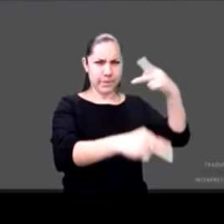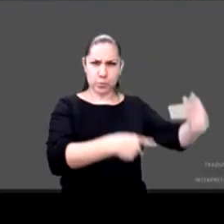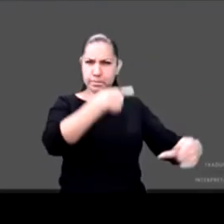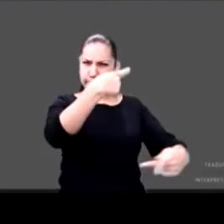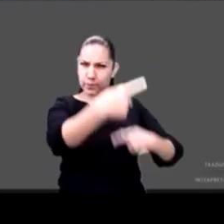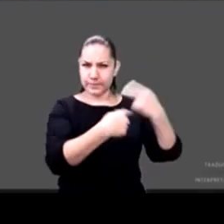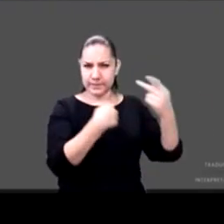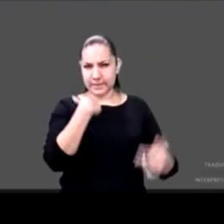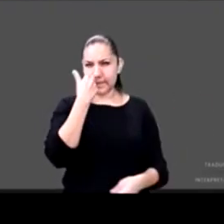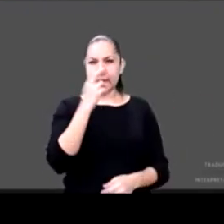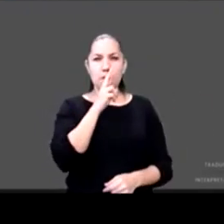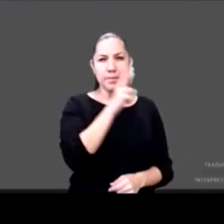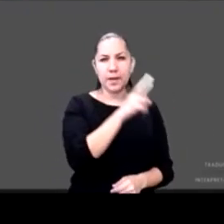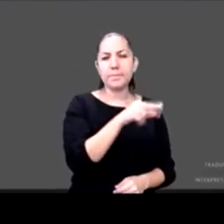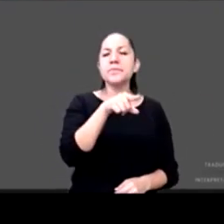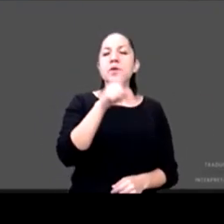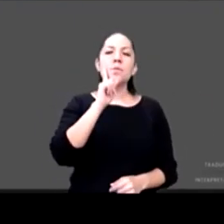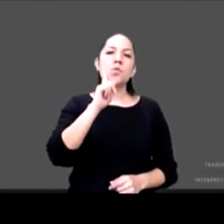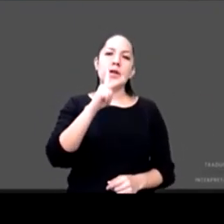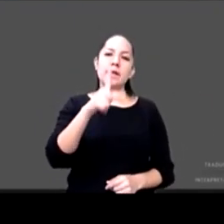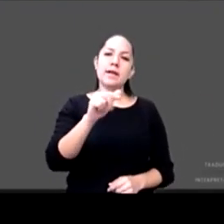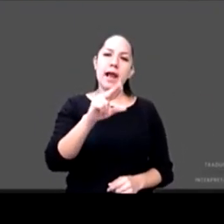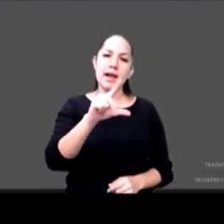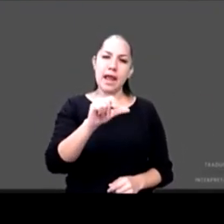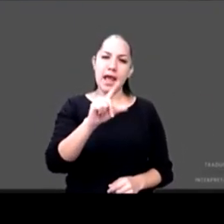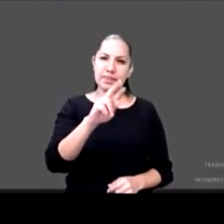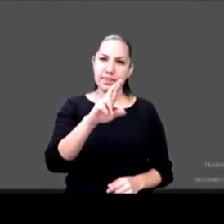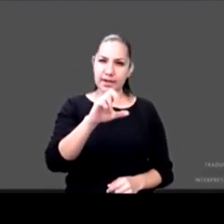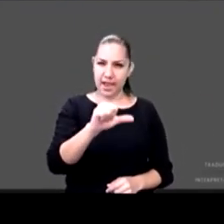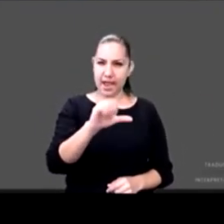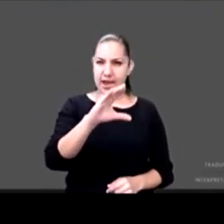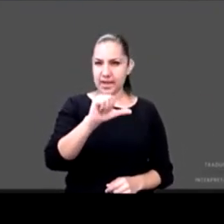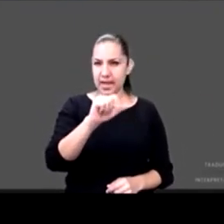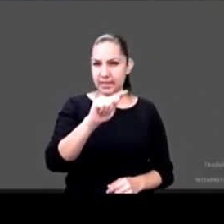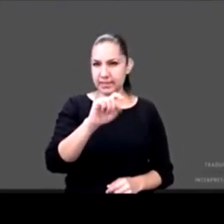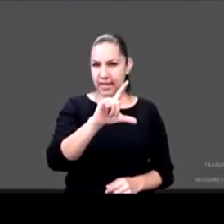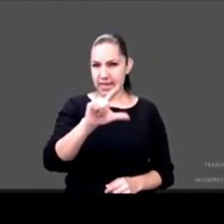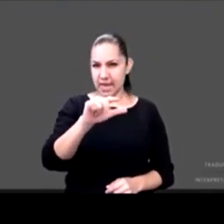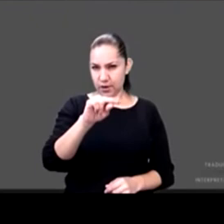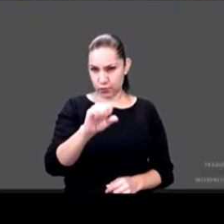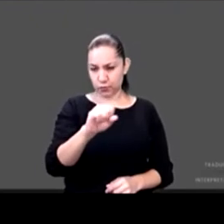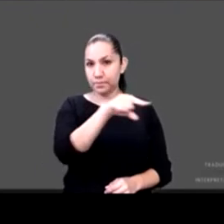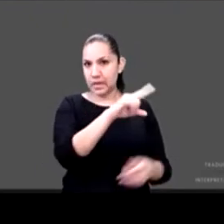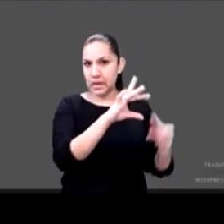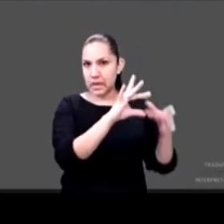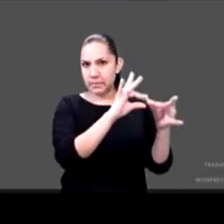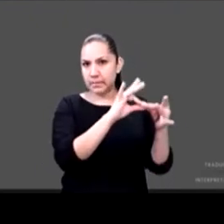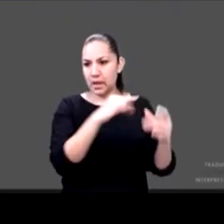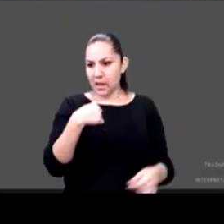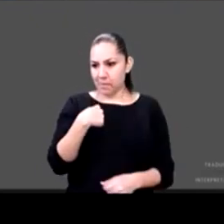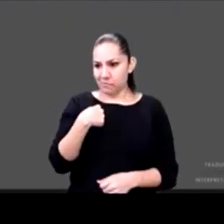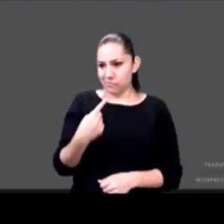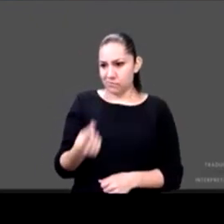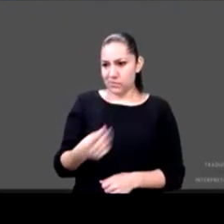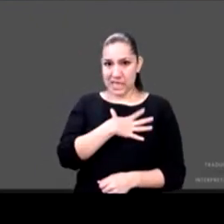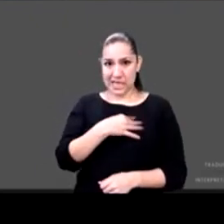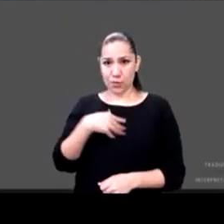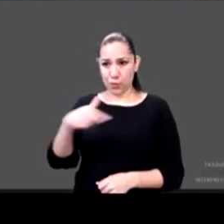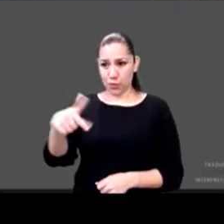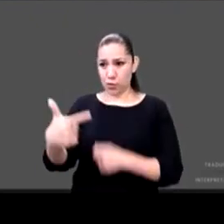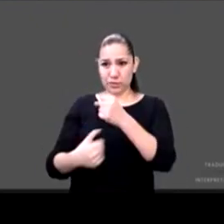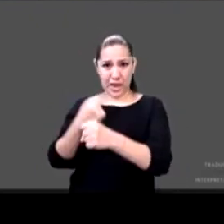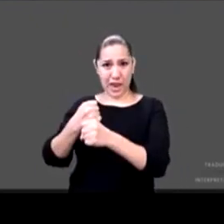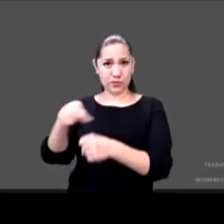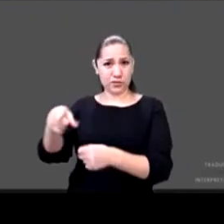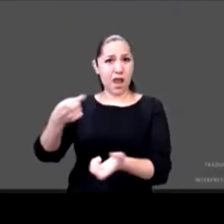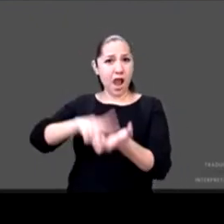Carla Andrea Roca Castellanos, que habla como de qué hacer con su adolescente de 12 años en casa, ¿no? Esa es como